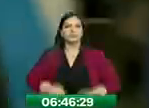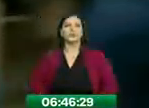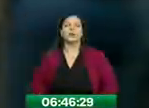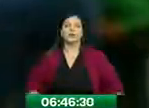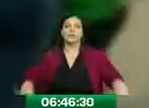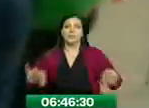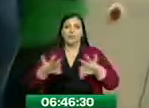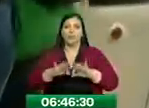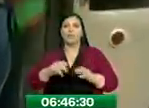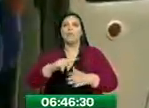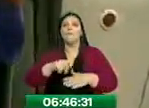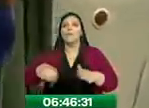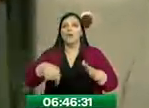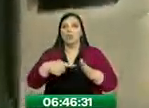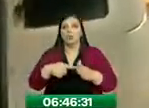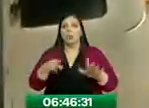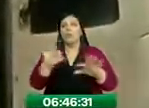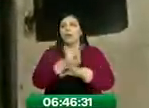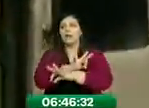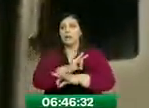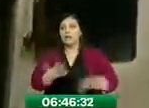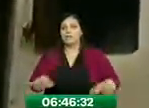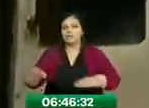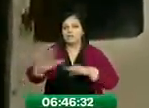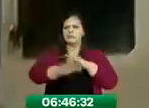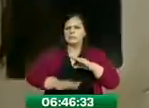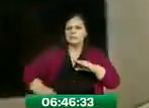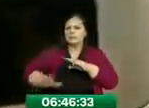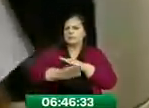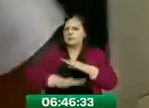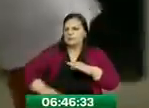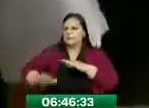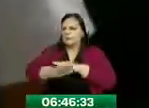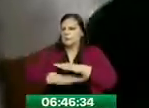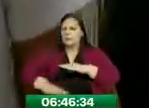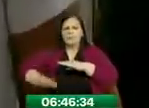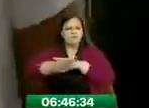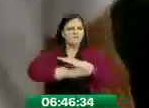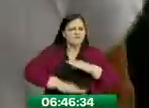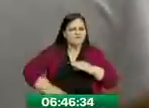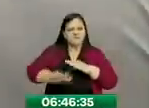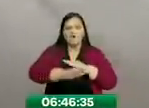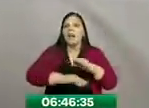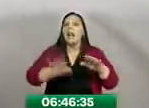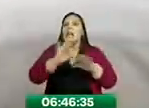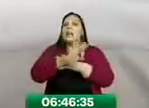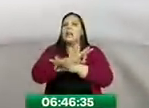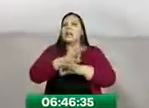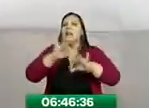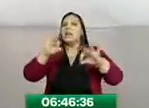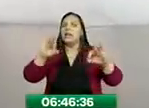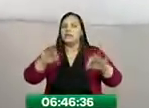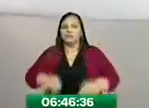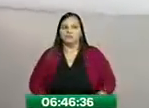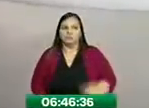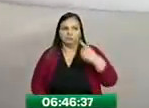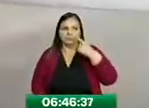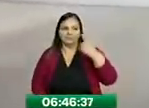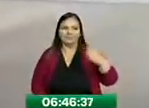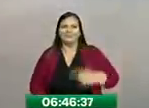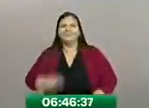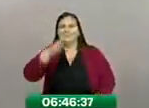de limpieza y desinfección. Y observamos en este momento al general Luis